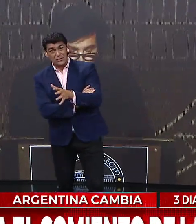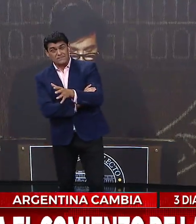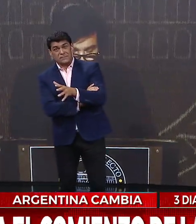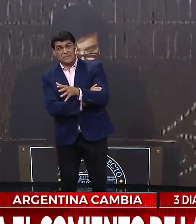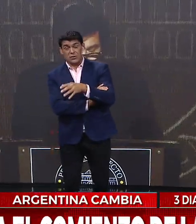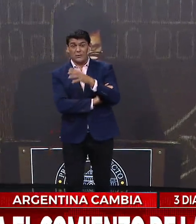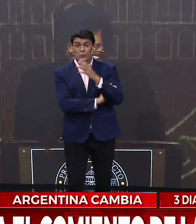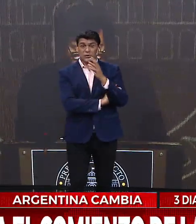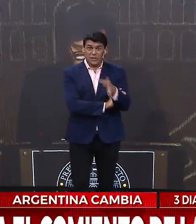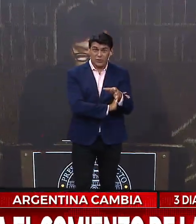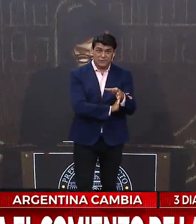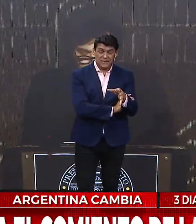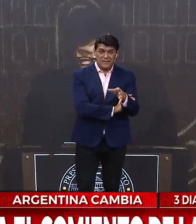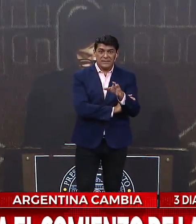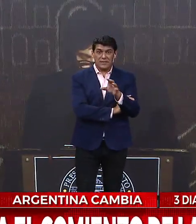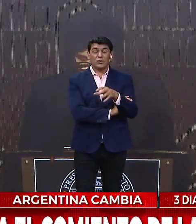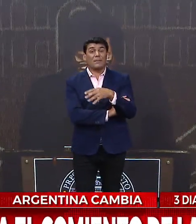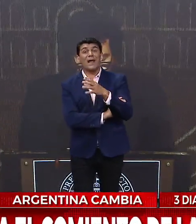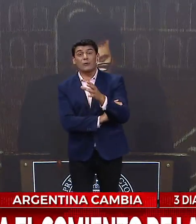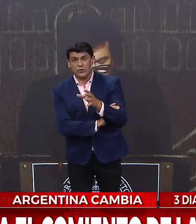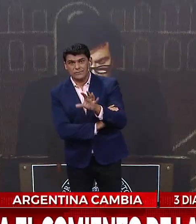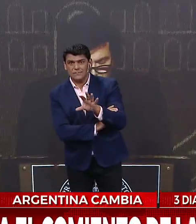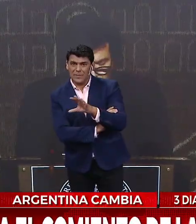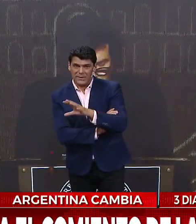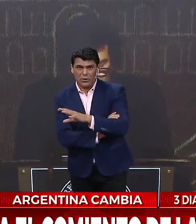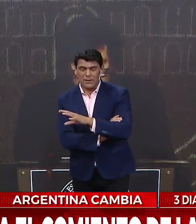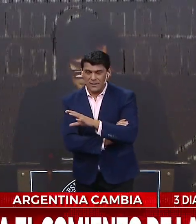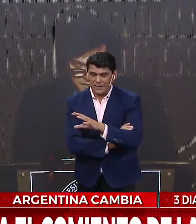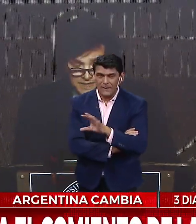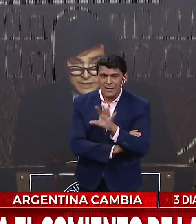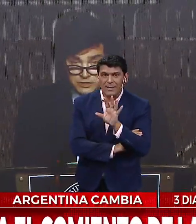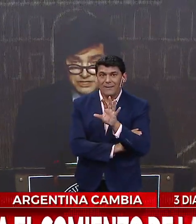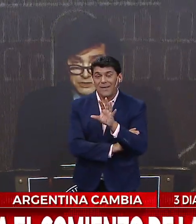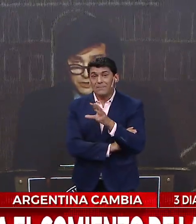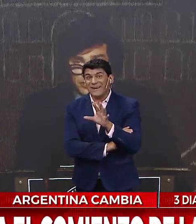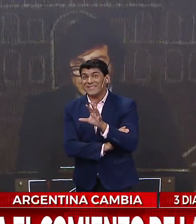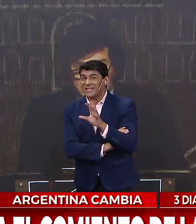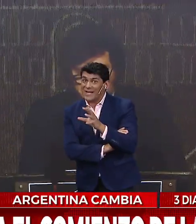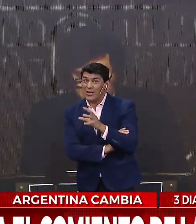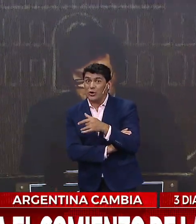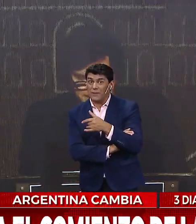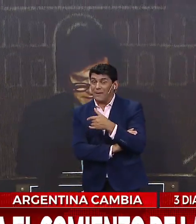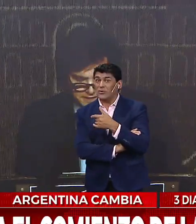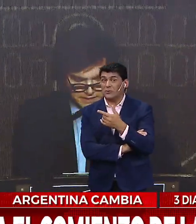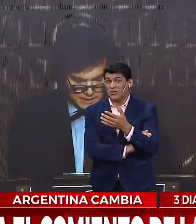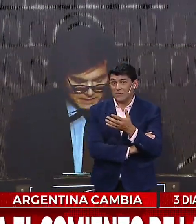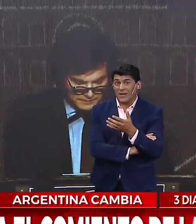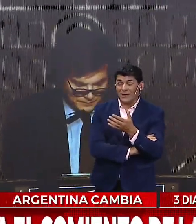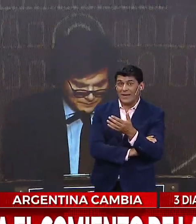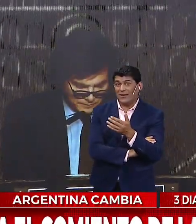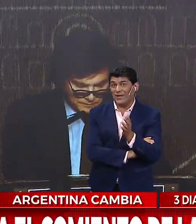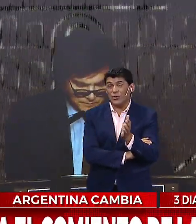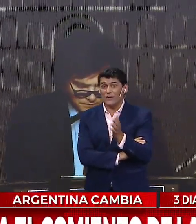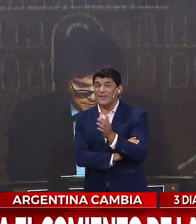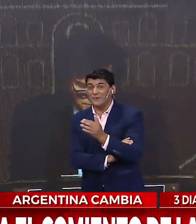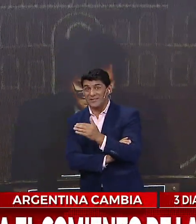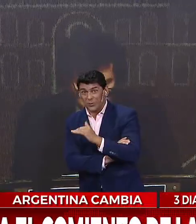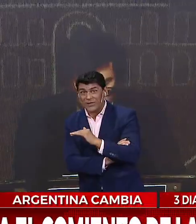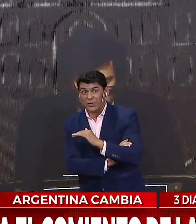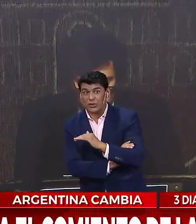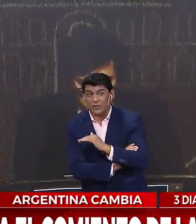silbidos, se dieron abucheos, se dieron aplausos, en menor medida. En parte será lo que vamos a observar a lo largo